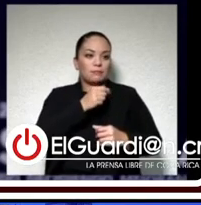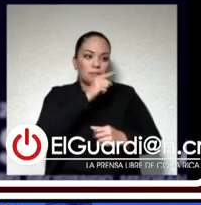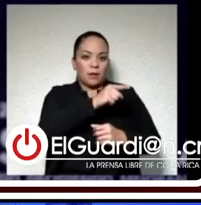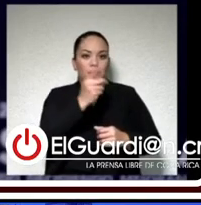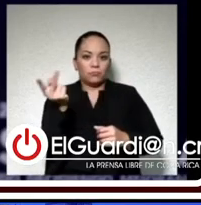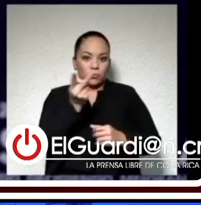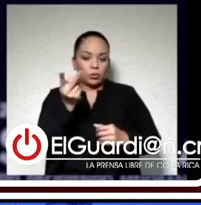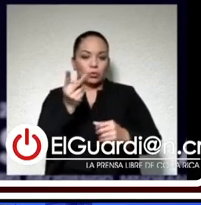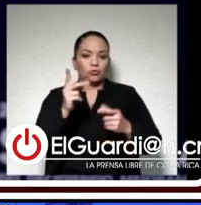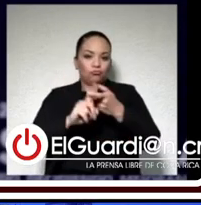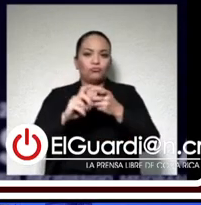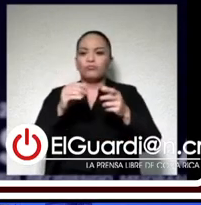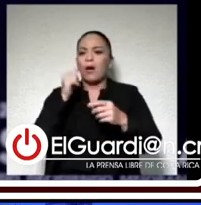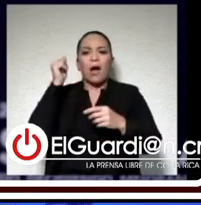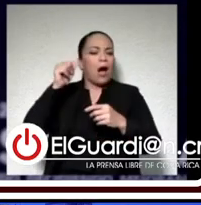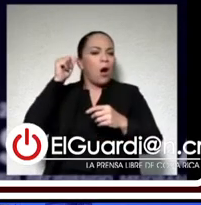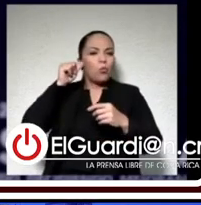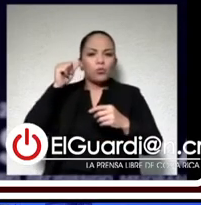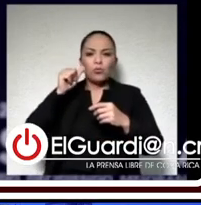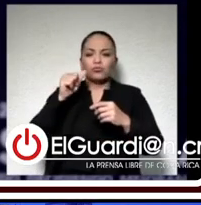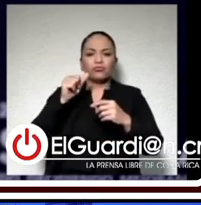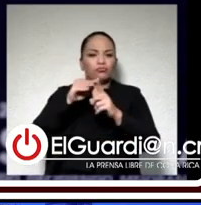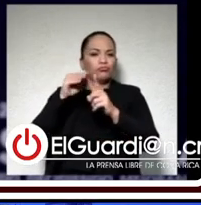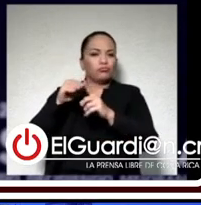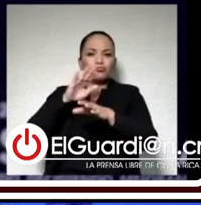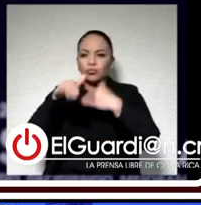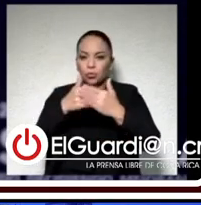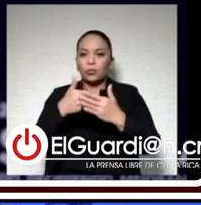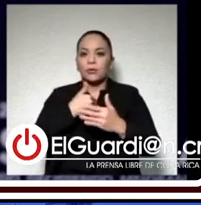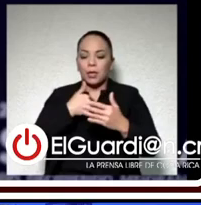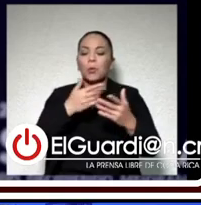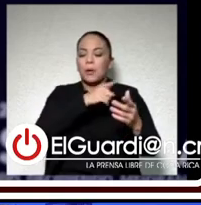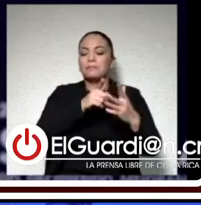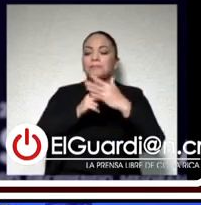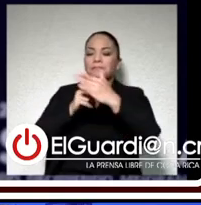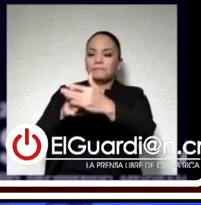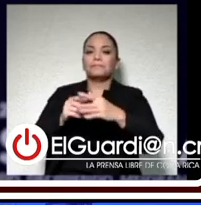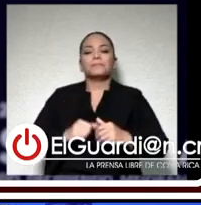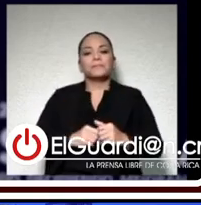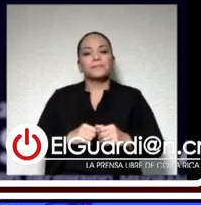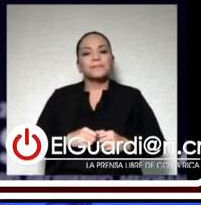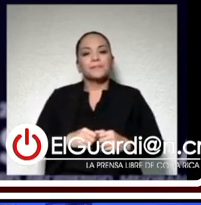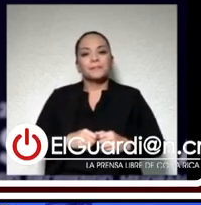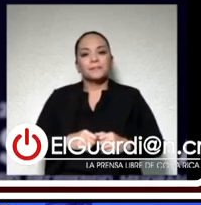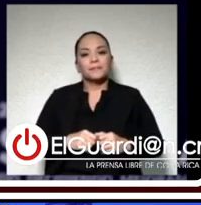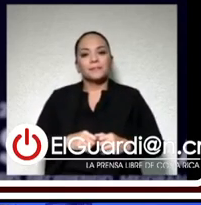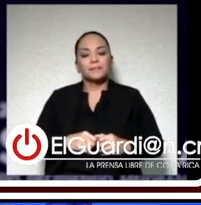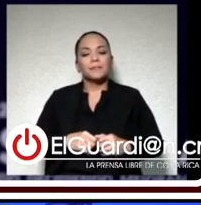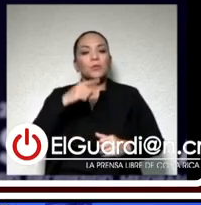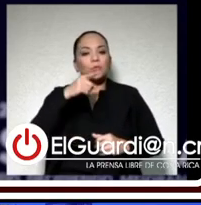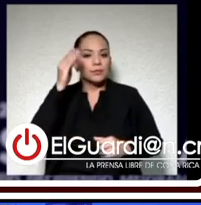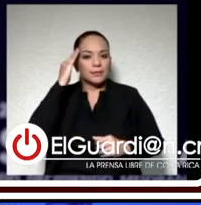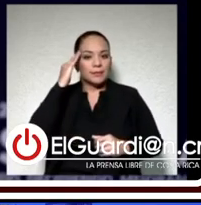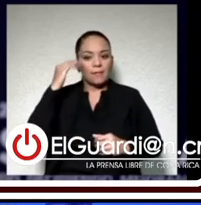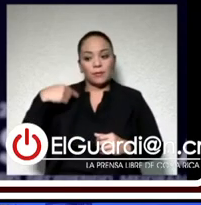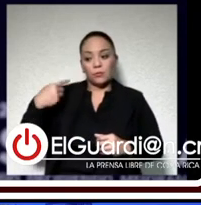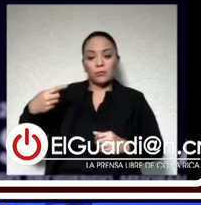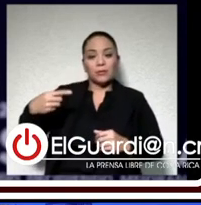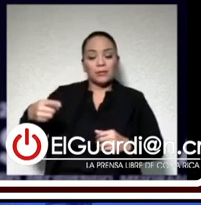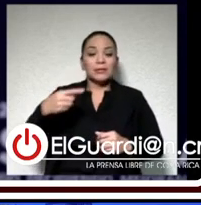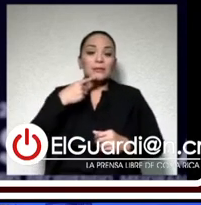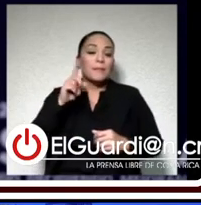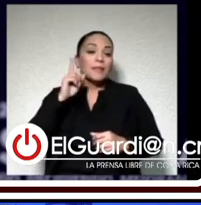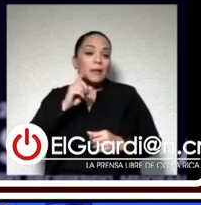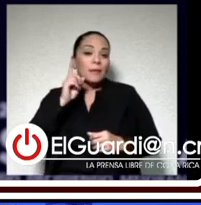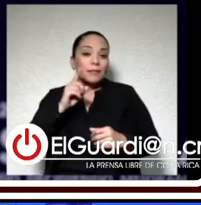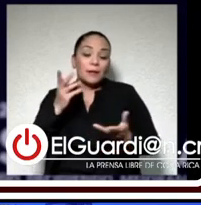Están los audios, está todo, él se los va a prestar, donde ustedes saben que en todos estos días se ha dicho que es mentira lo de la